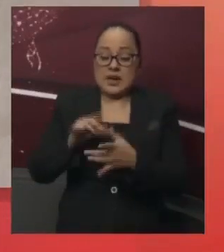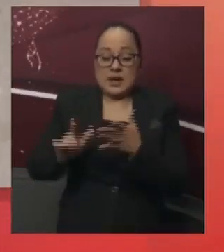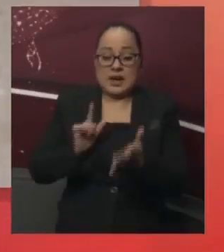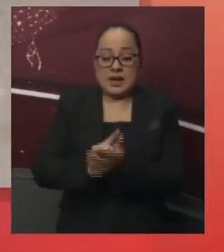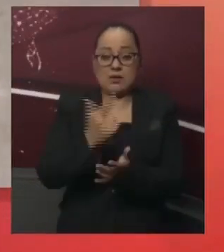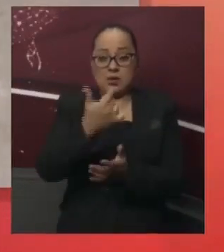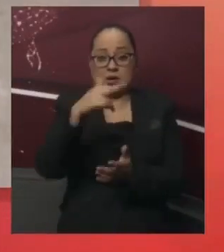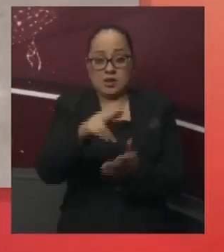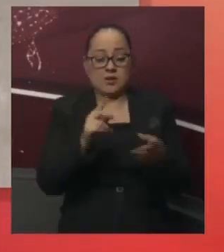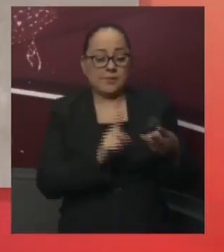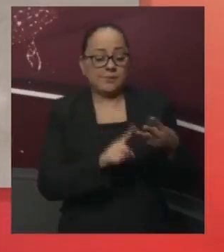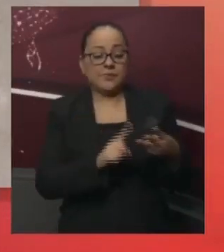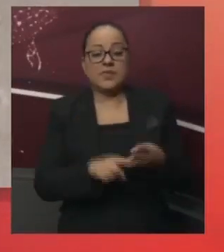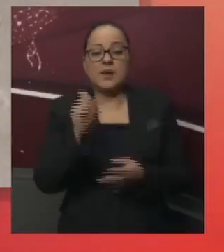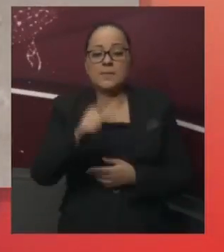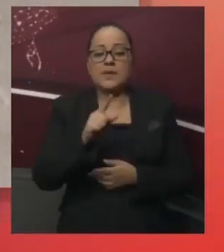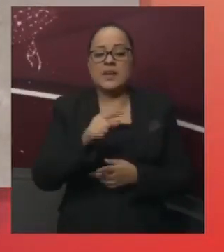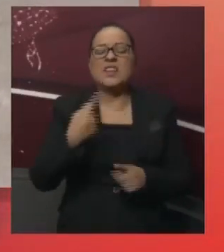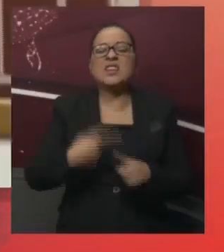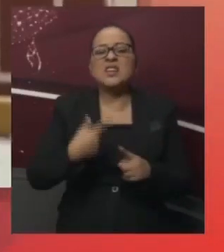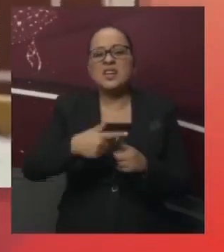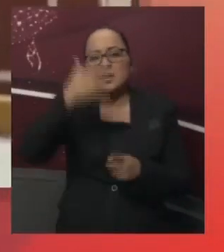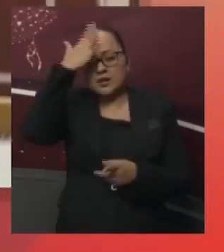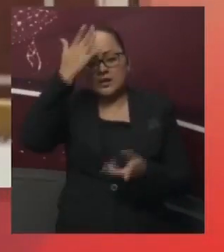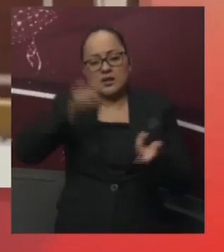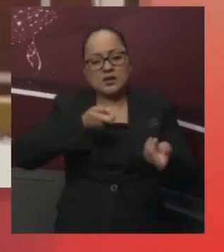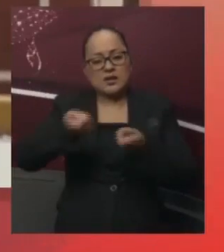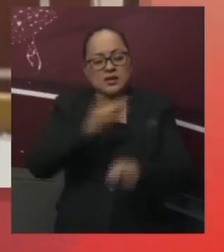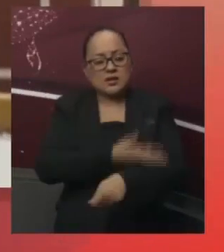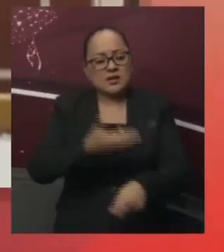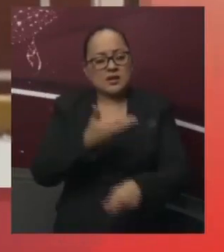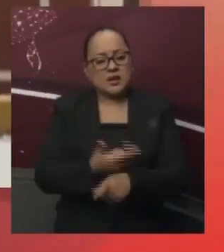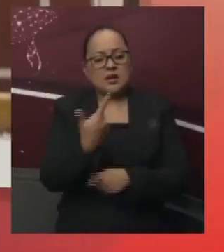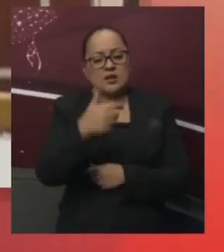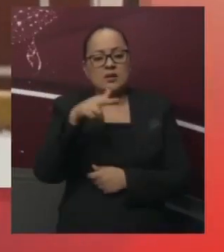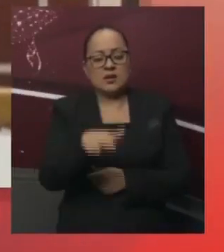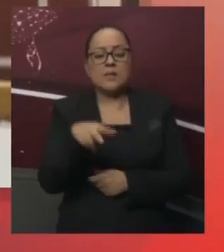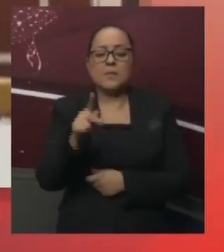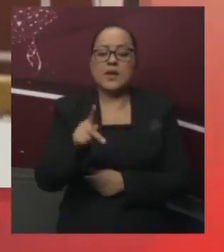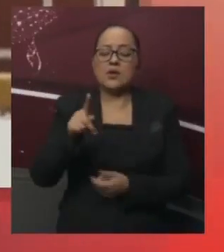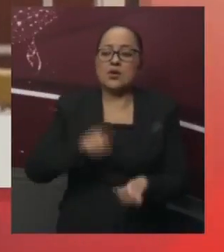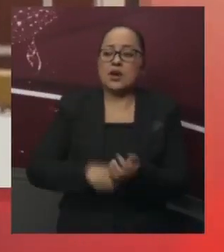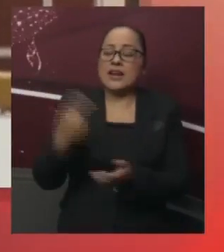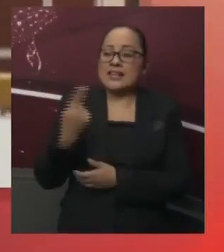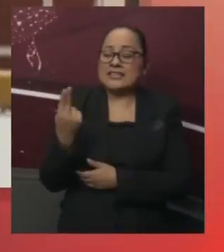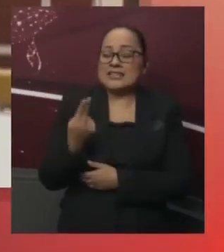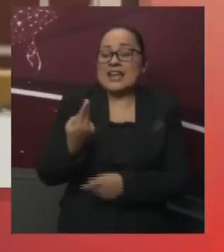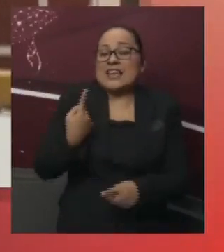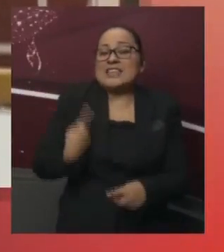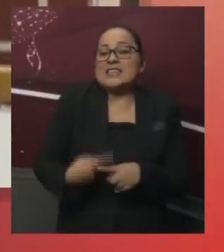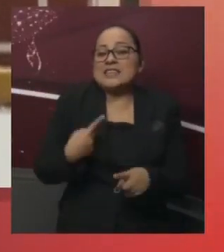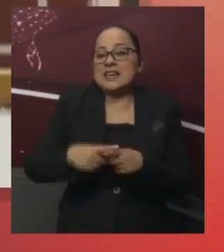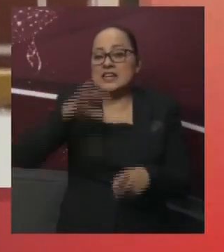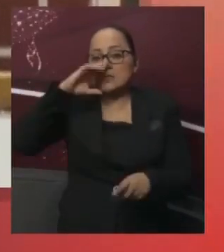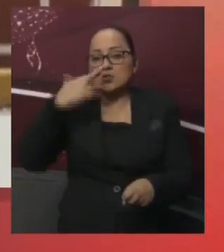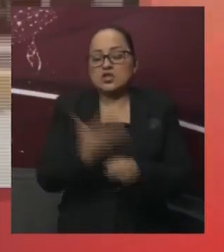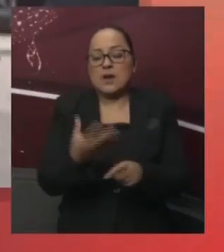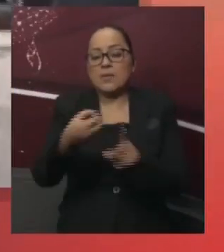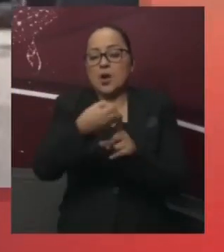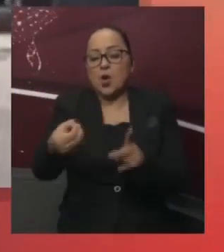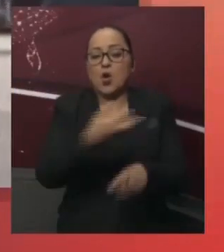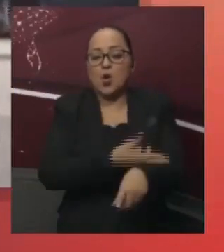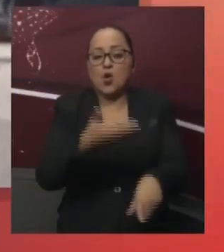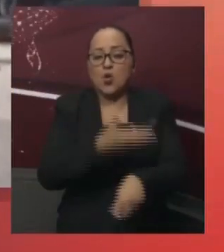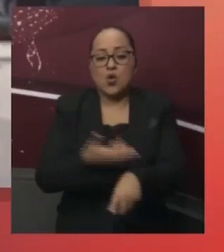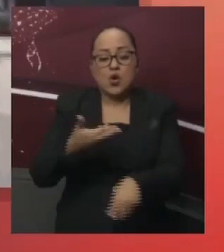Nacional, y ahí dice que él va a dirigir la Guardia Nacional, pero necesita un comandante operativo. ¿Por qué? Porque el secretario no puede estar allá